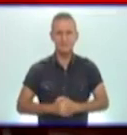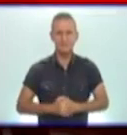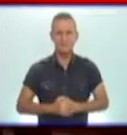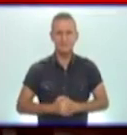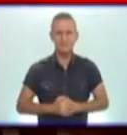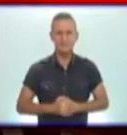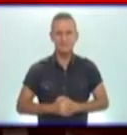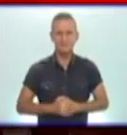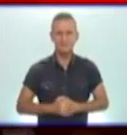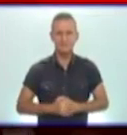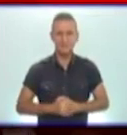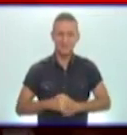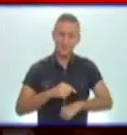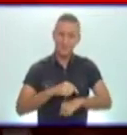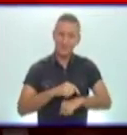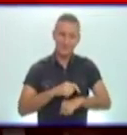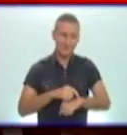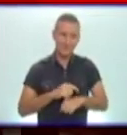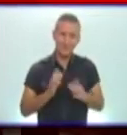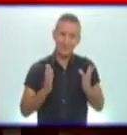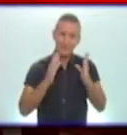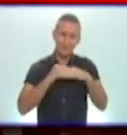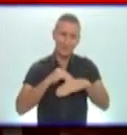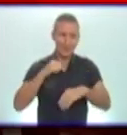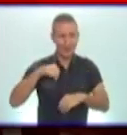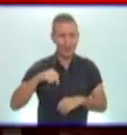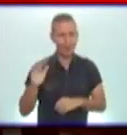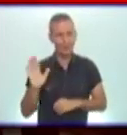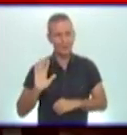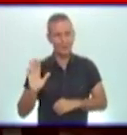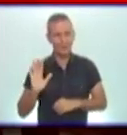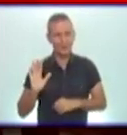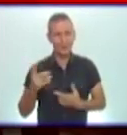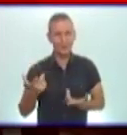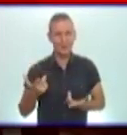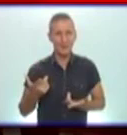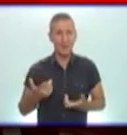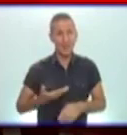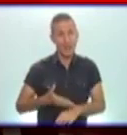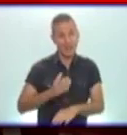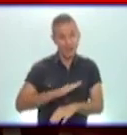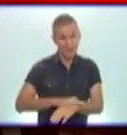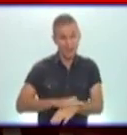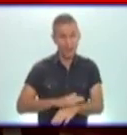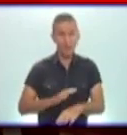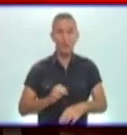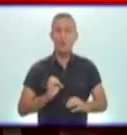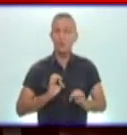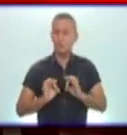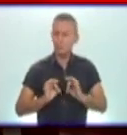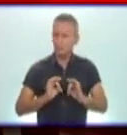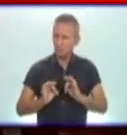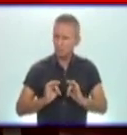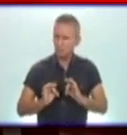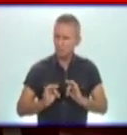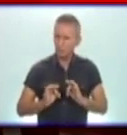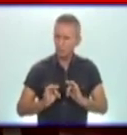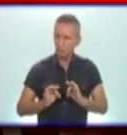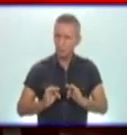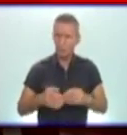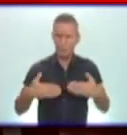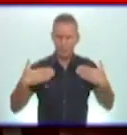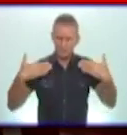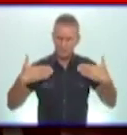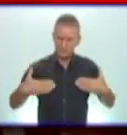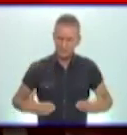Y por supuesto no nos queda tiempo para más, tenemos que despedirnos, no sin antes insistir en el cuidado que tenemos que tener con nuestra salud,